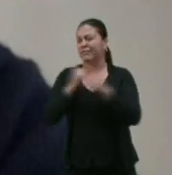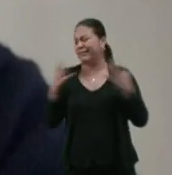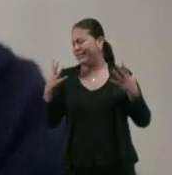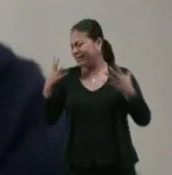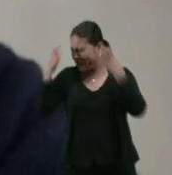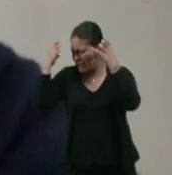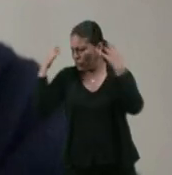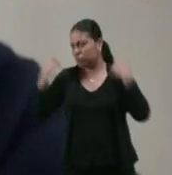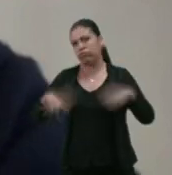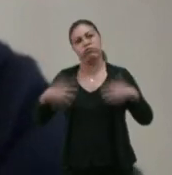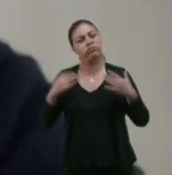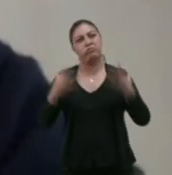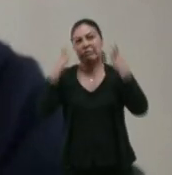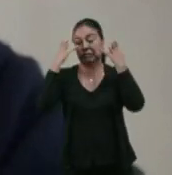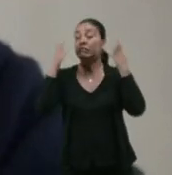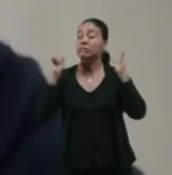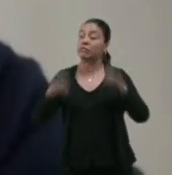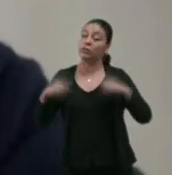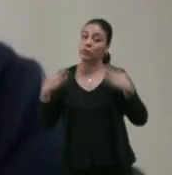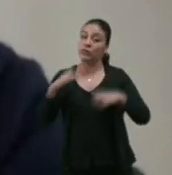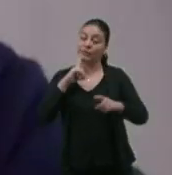fueron particularmente complejos.